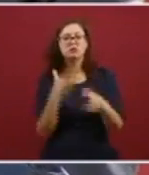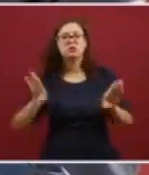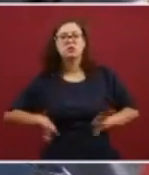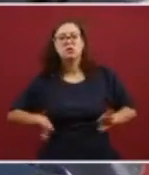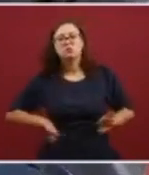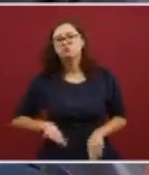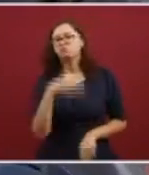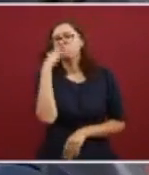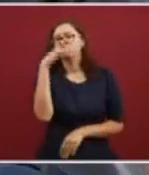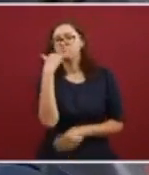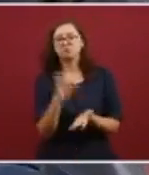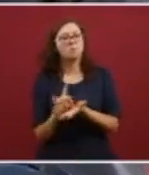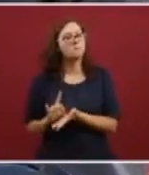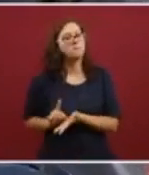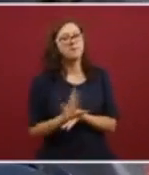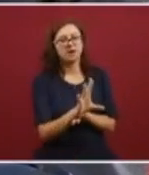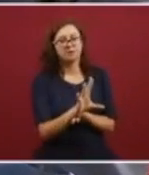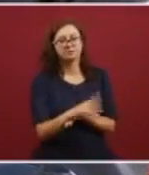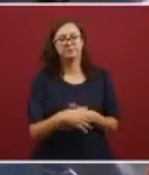va a salir